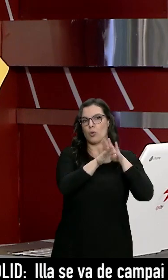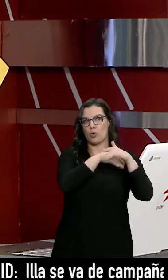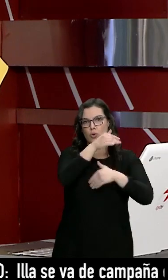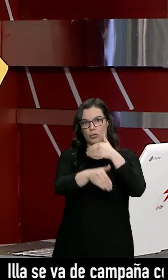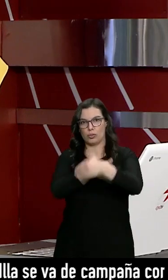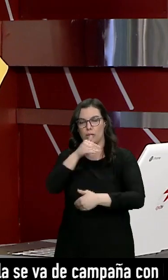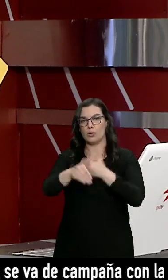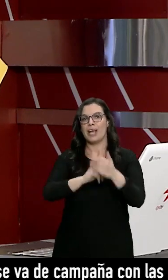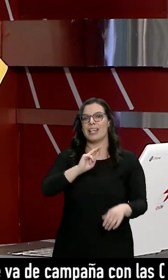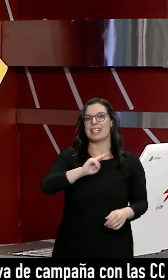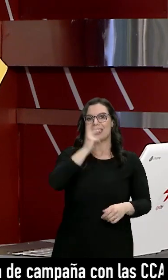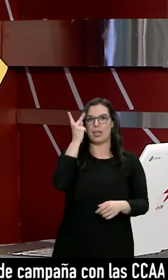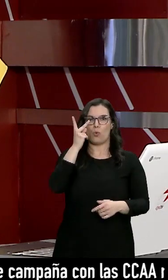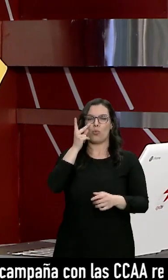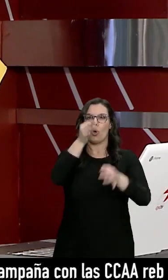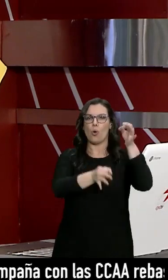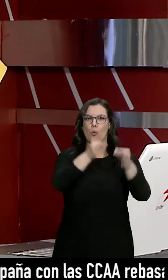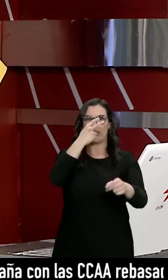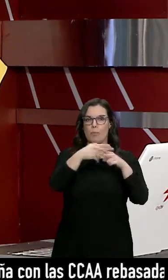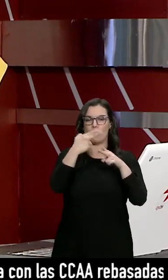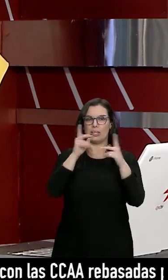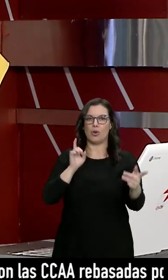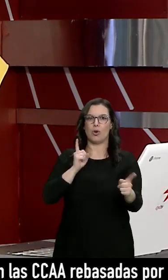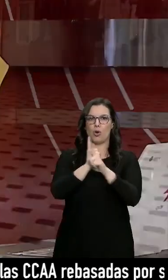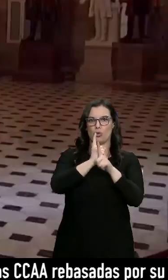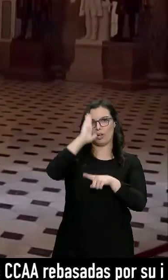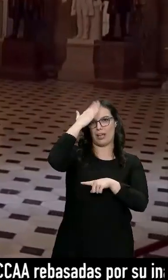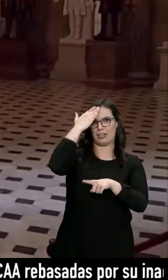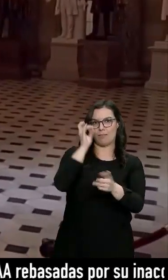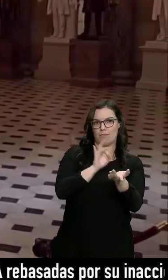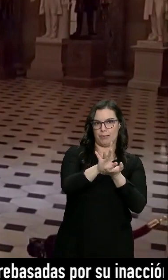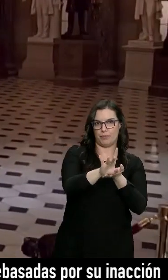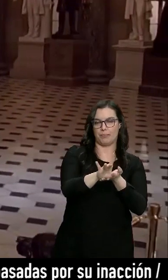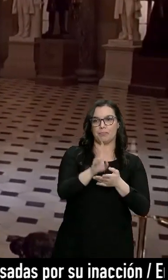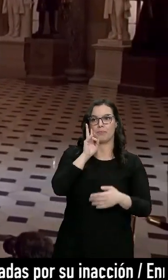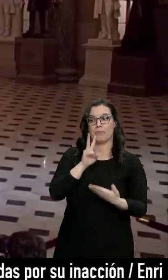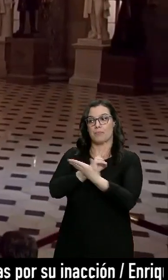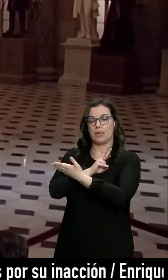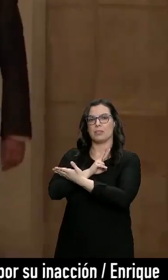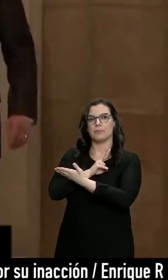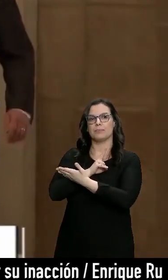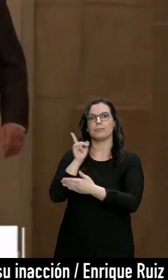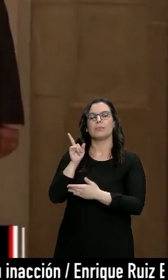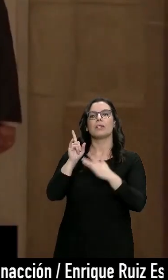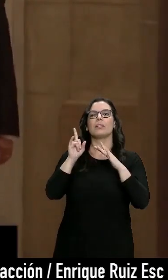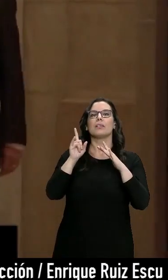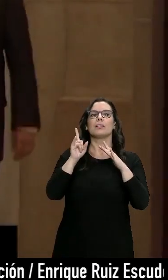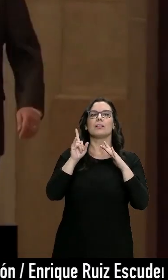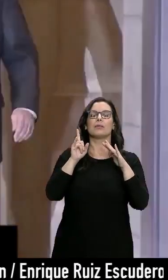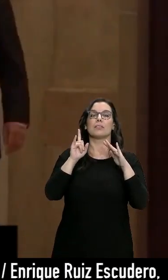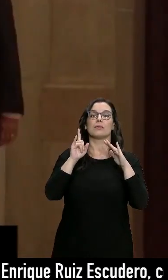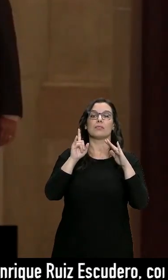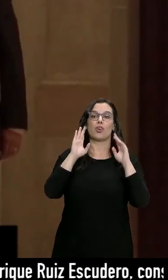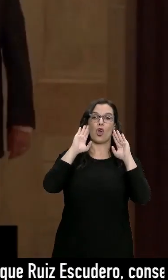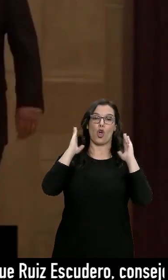segundo impeachment en menos de un año contra Donald Trump. Este que van a ver es el momento en el que congresistas demócratas llevaban